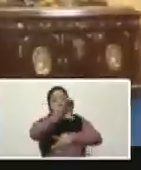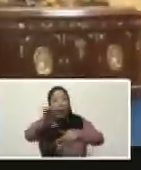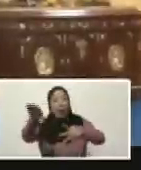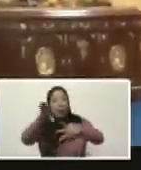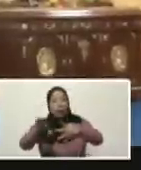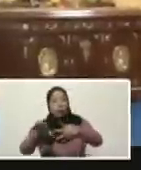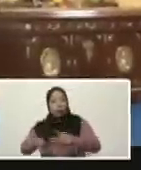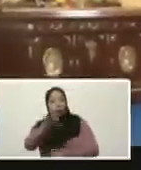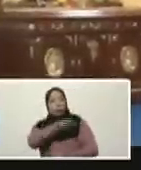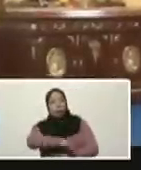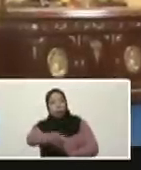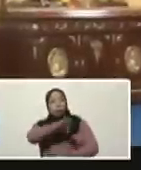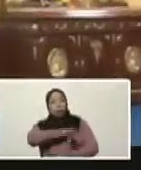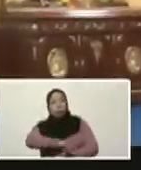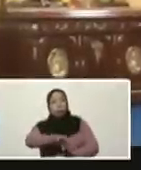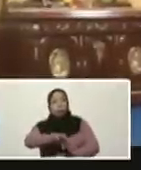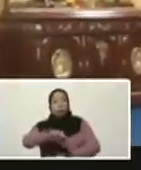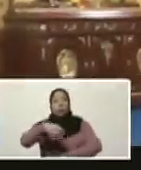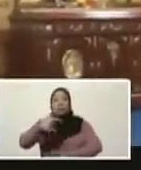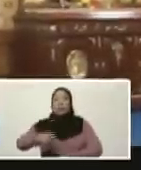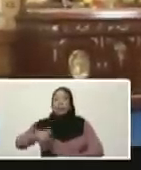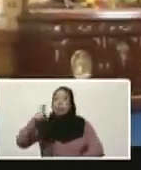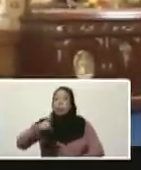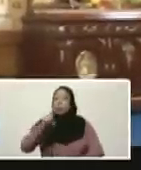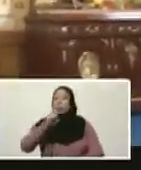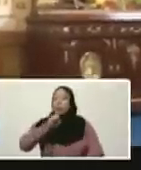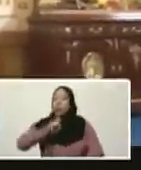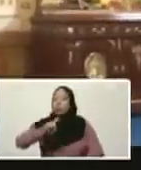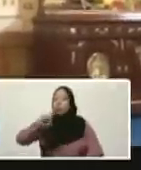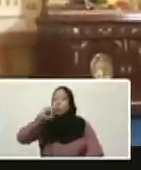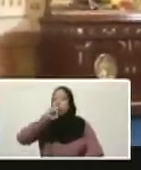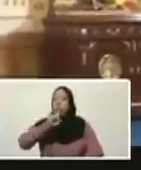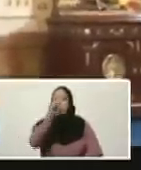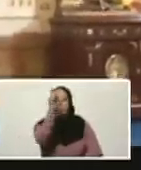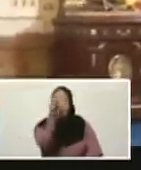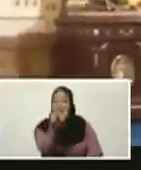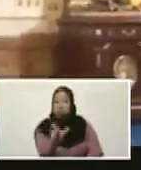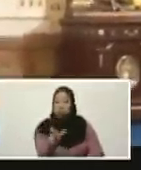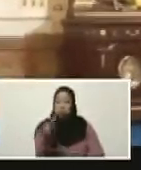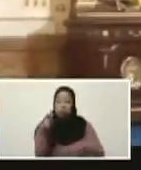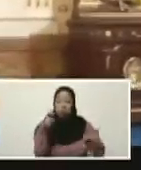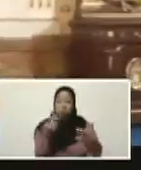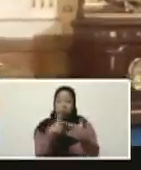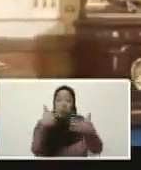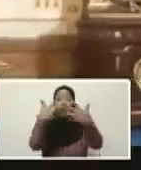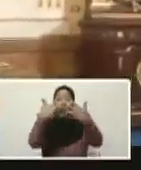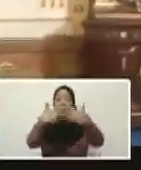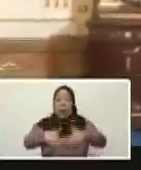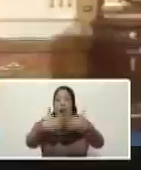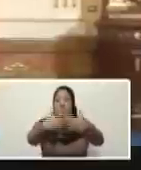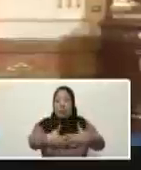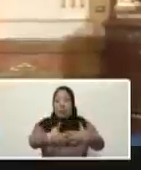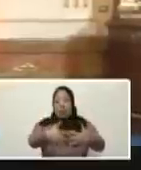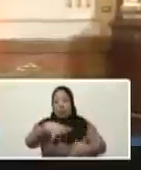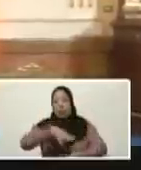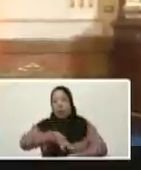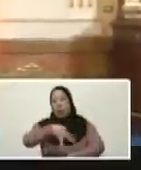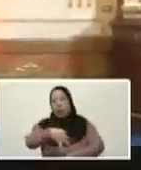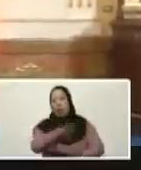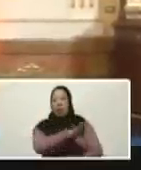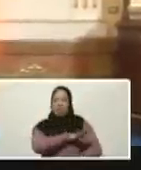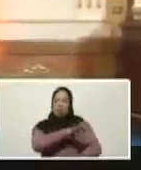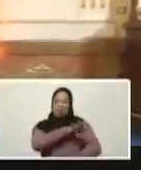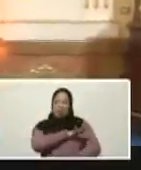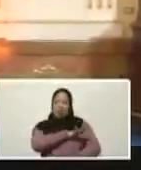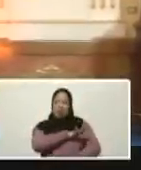sociales, encontró los más enconados adversarios dentro de las connacionales que por intereses personales